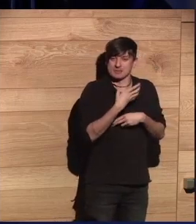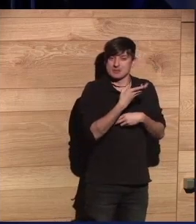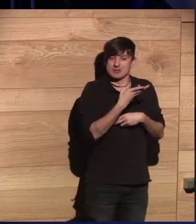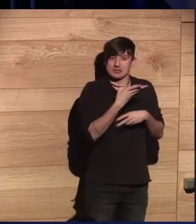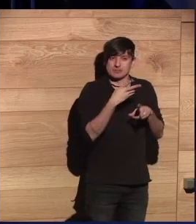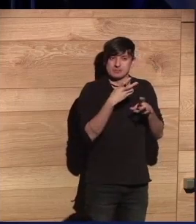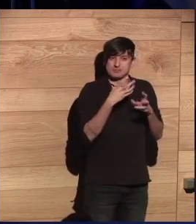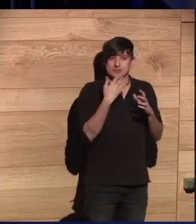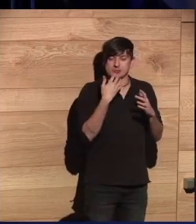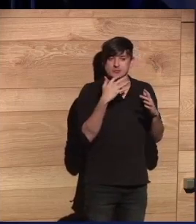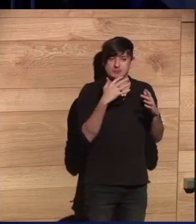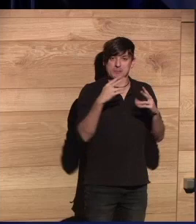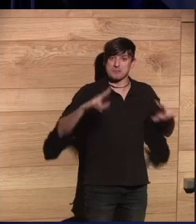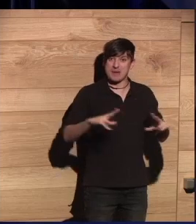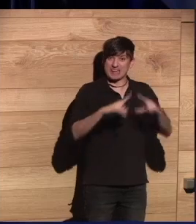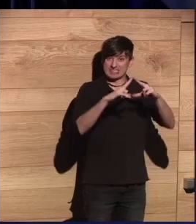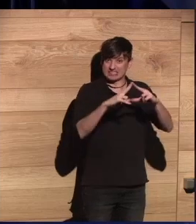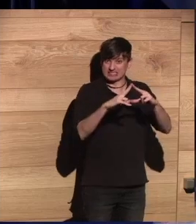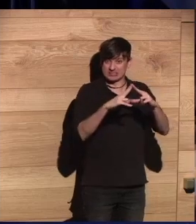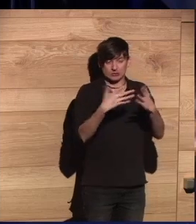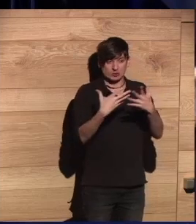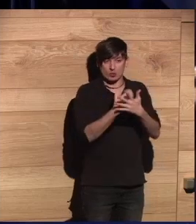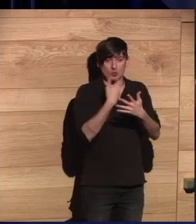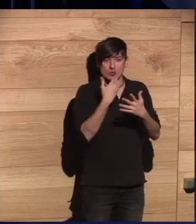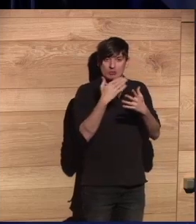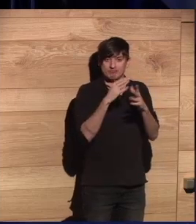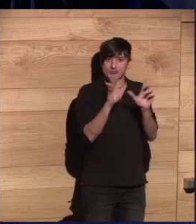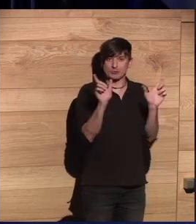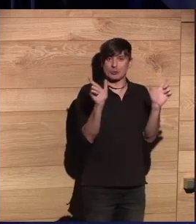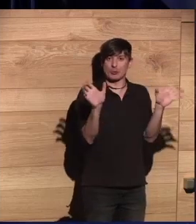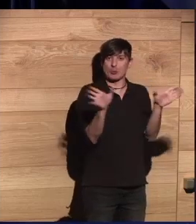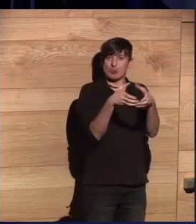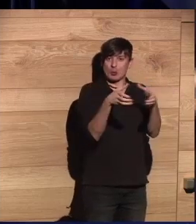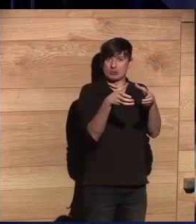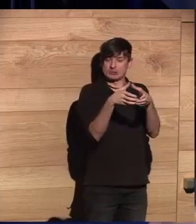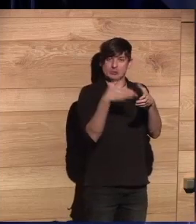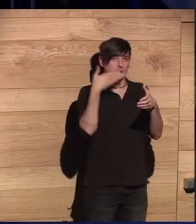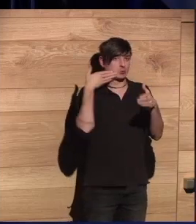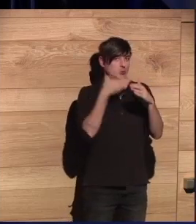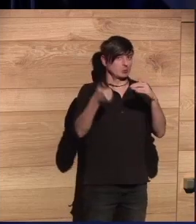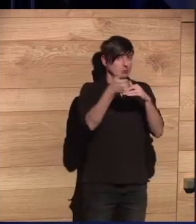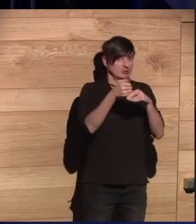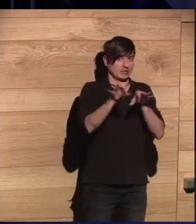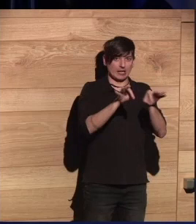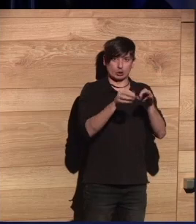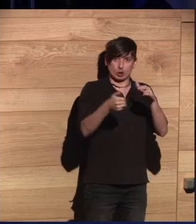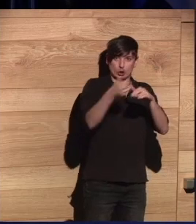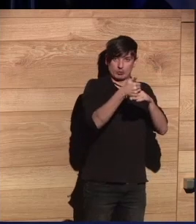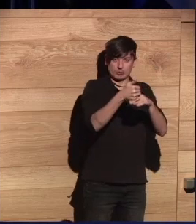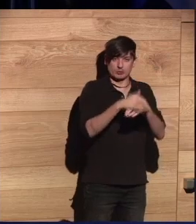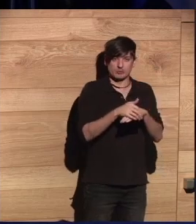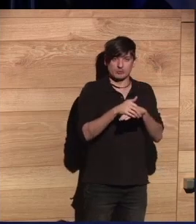admiraba. Él en París entró a formar parte de ese círculo selecto a través de Diaghilev,